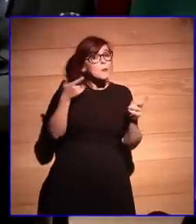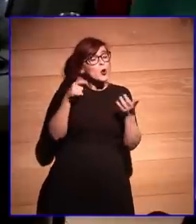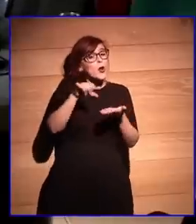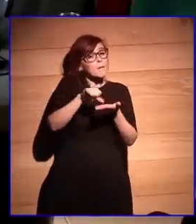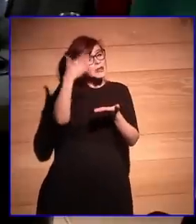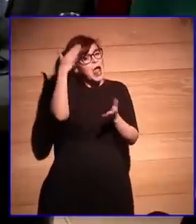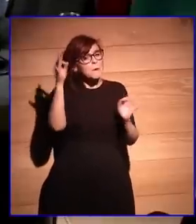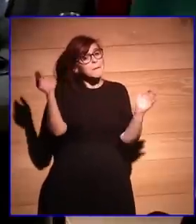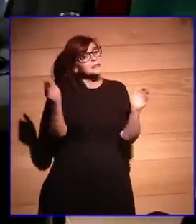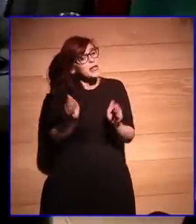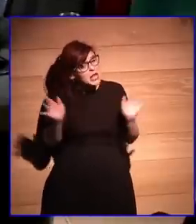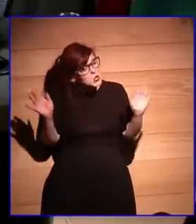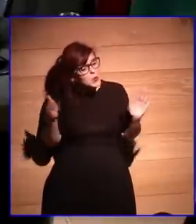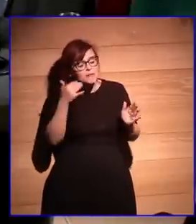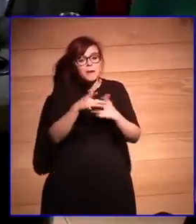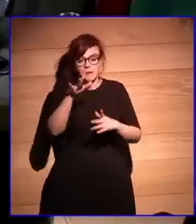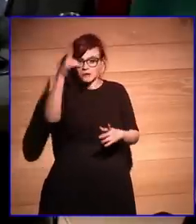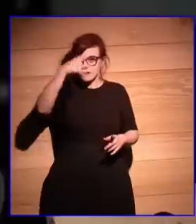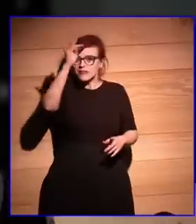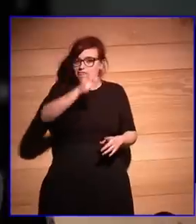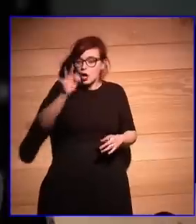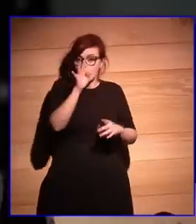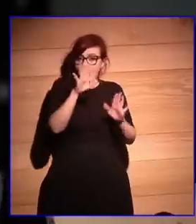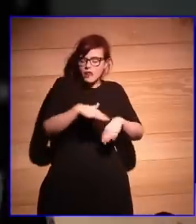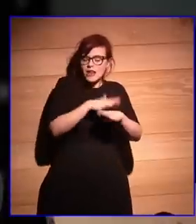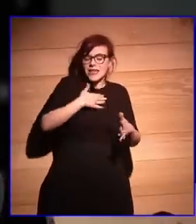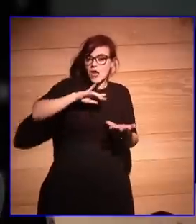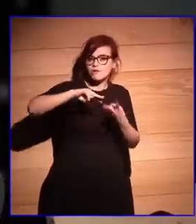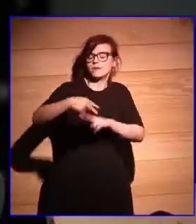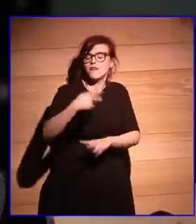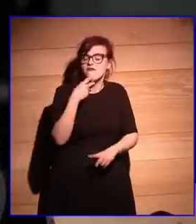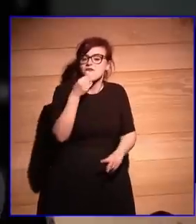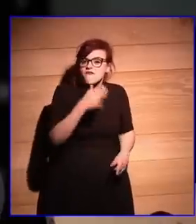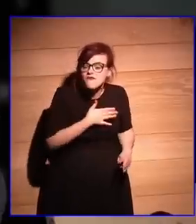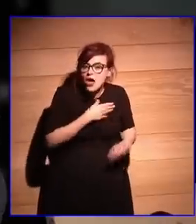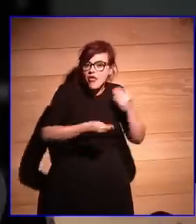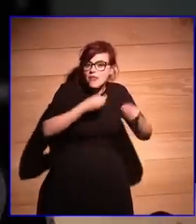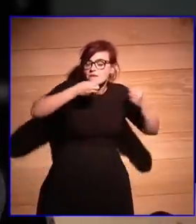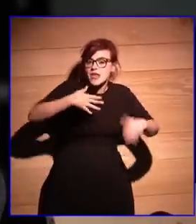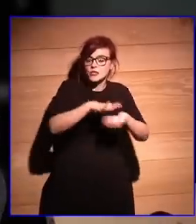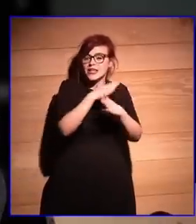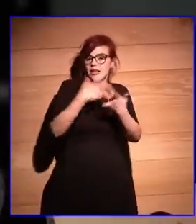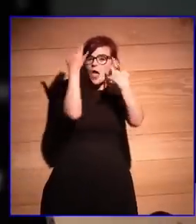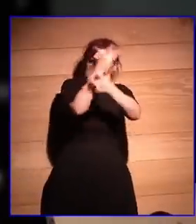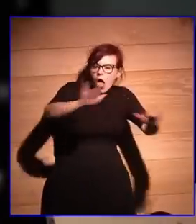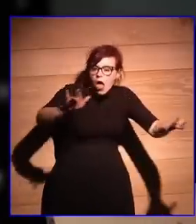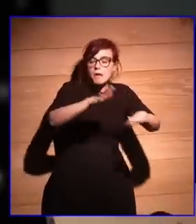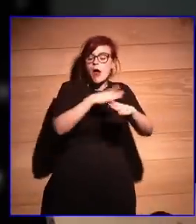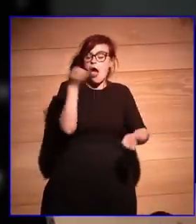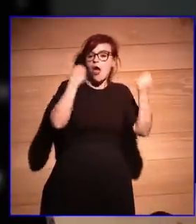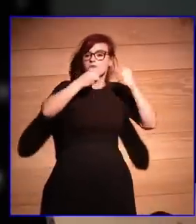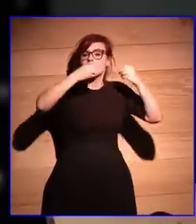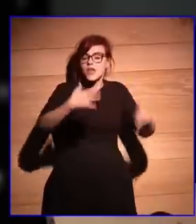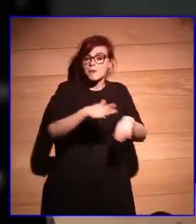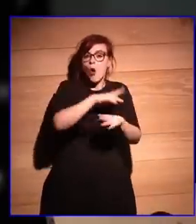Y nuevamente, el objetivo teórico es hacer el bien. Moralizante. Moralizante y ejemplarizante. Y él mismo